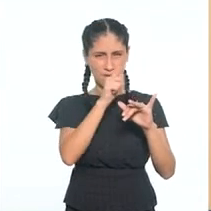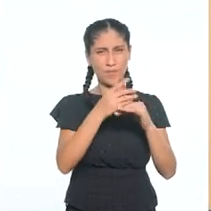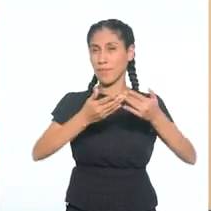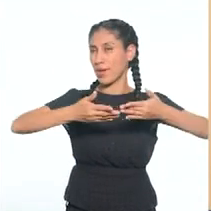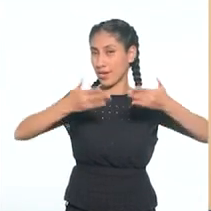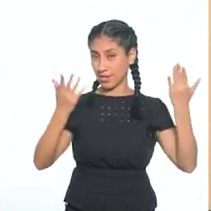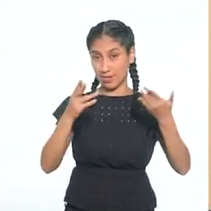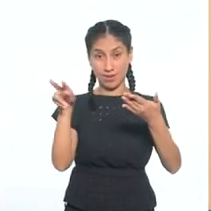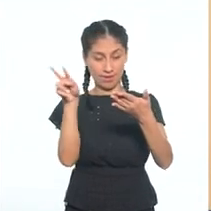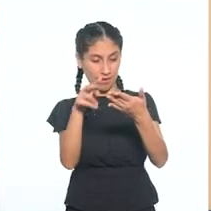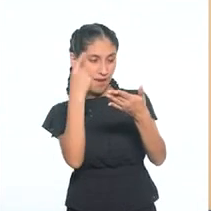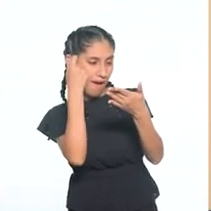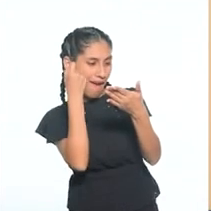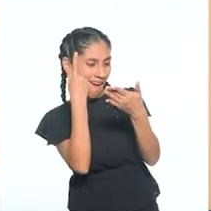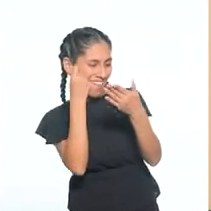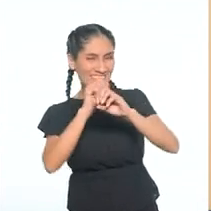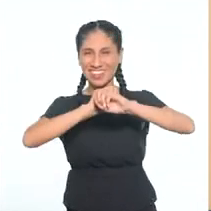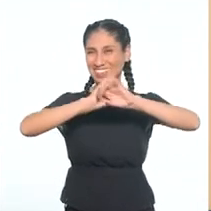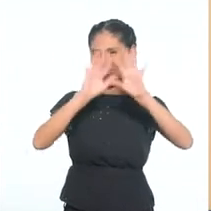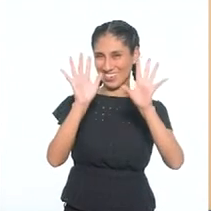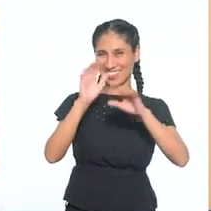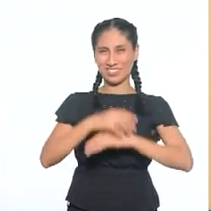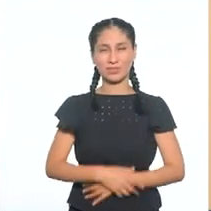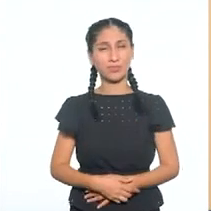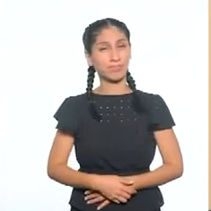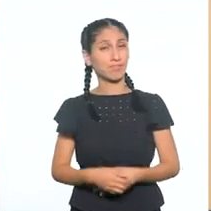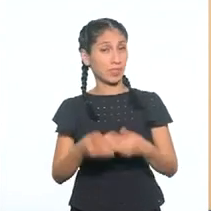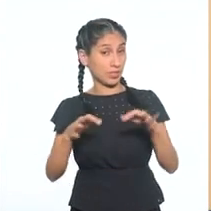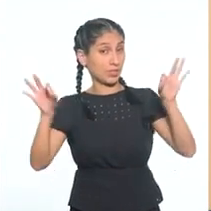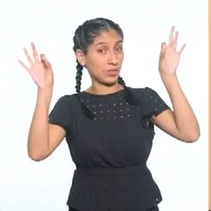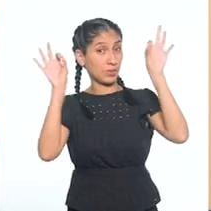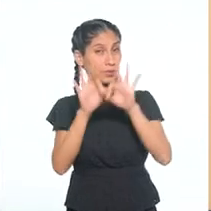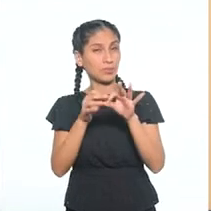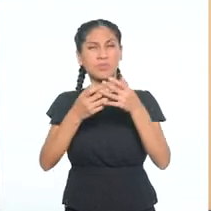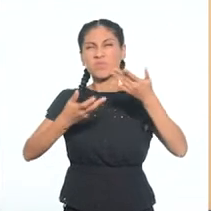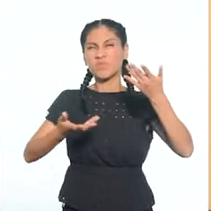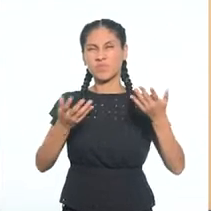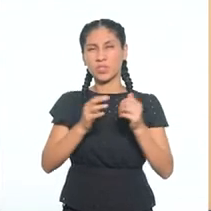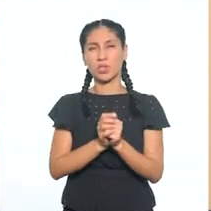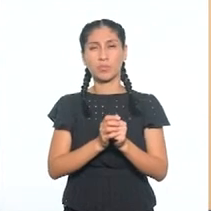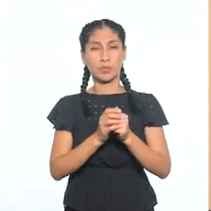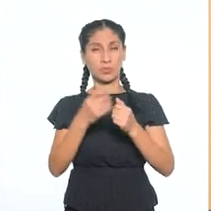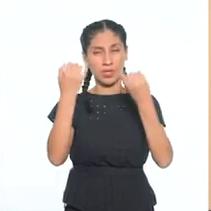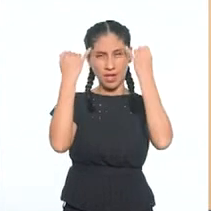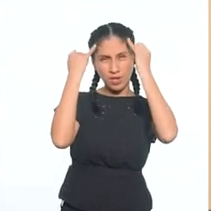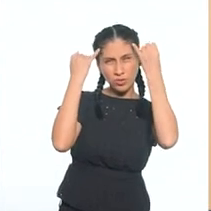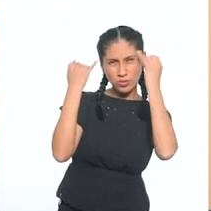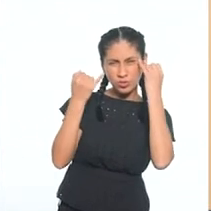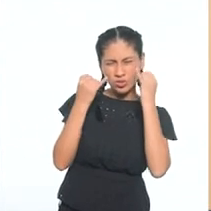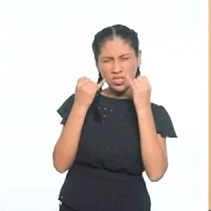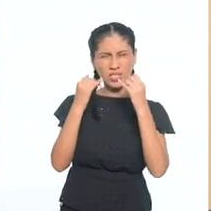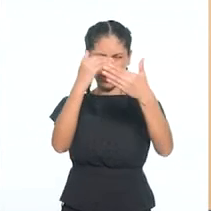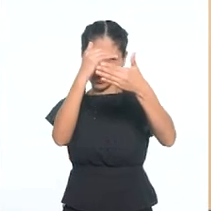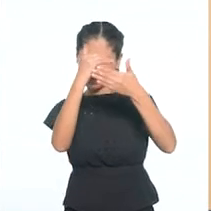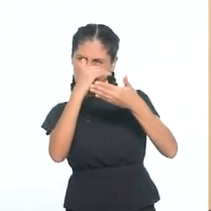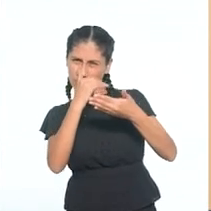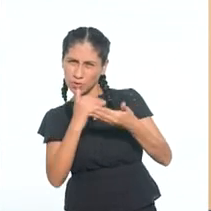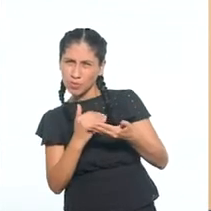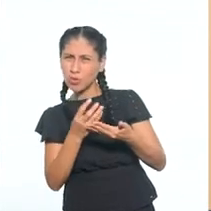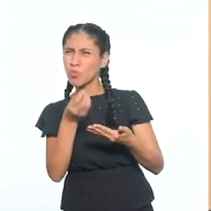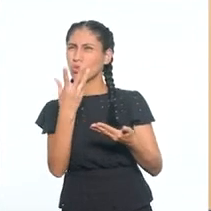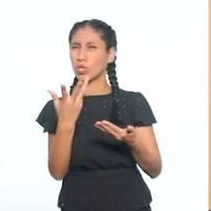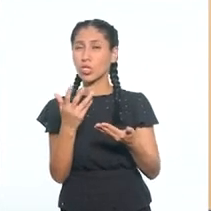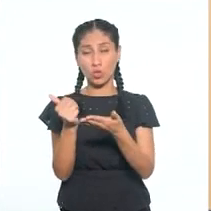para que pueda entenderse claramente es sumamente importante la construcción de ideas a través de los párrafos